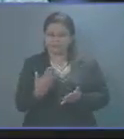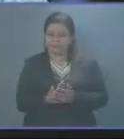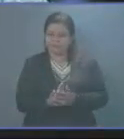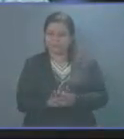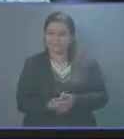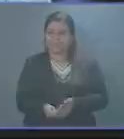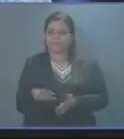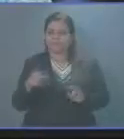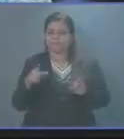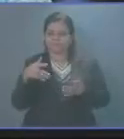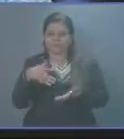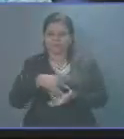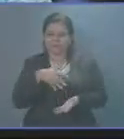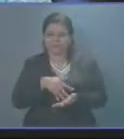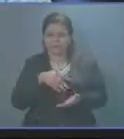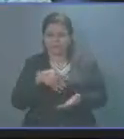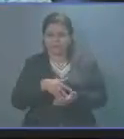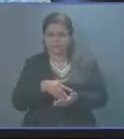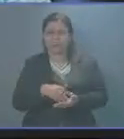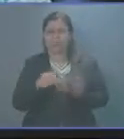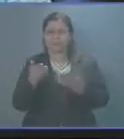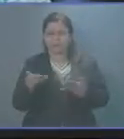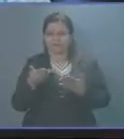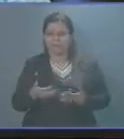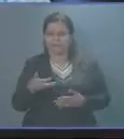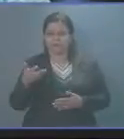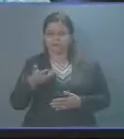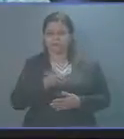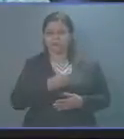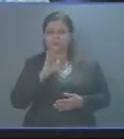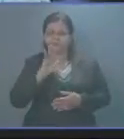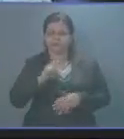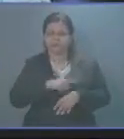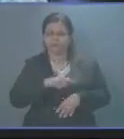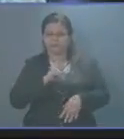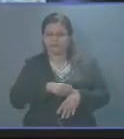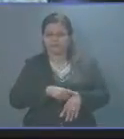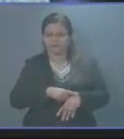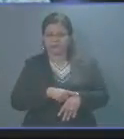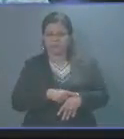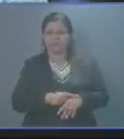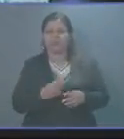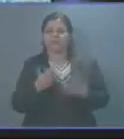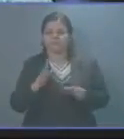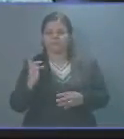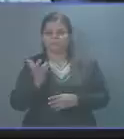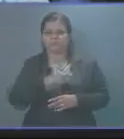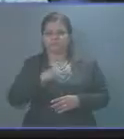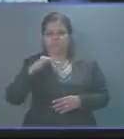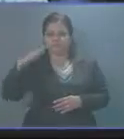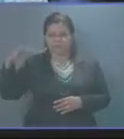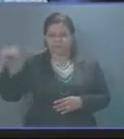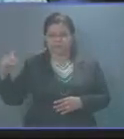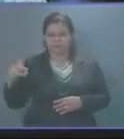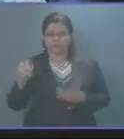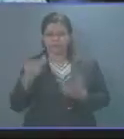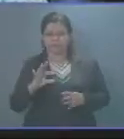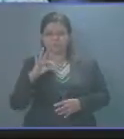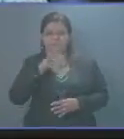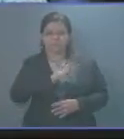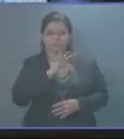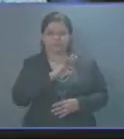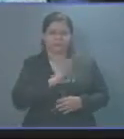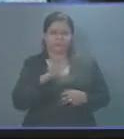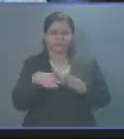pueblos y contribuyendo a lo largo de su periodo como embajador en nuestro país para el beneficio de